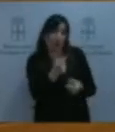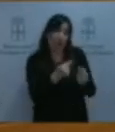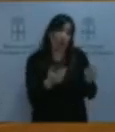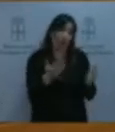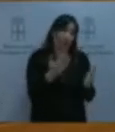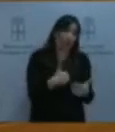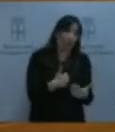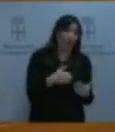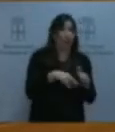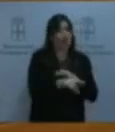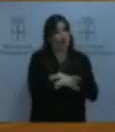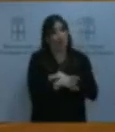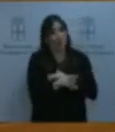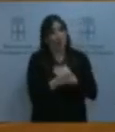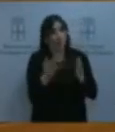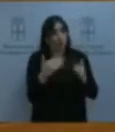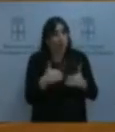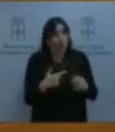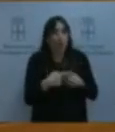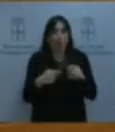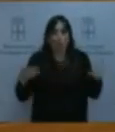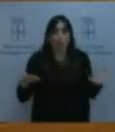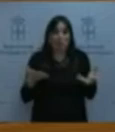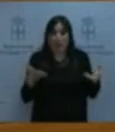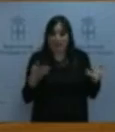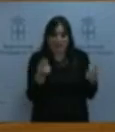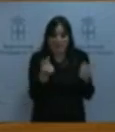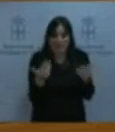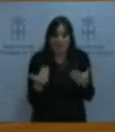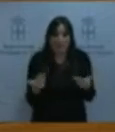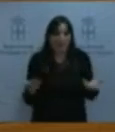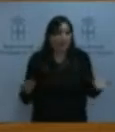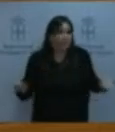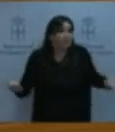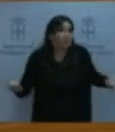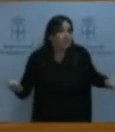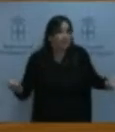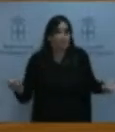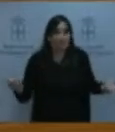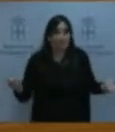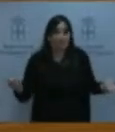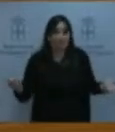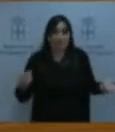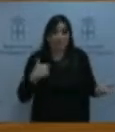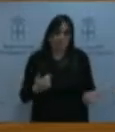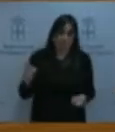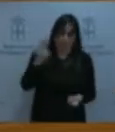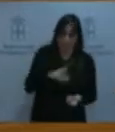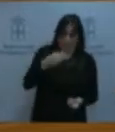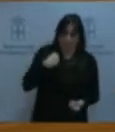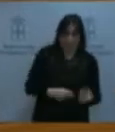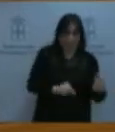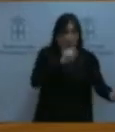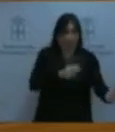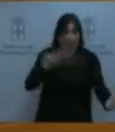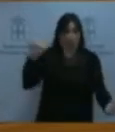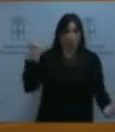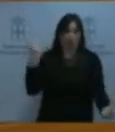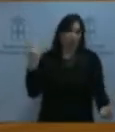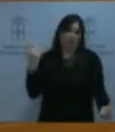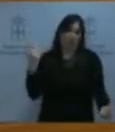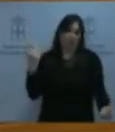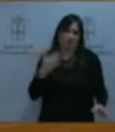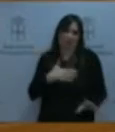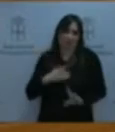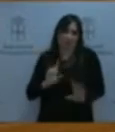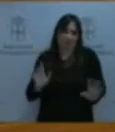urgentísimas, y usted que yo no tengo intención de repetir el debate que entonces tuvimos, pero supongo que